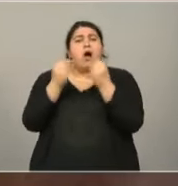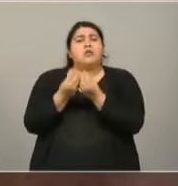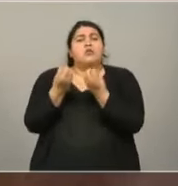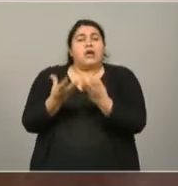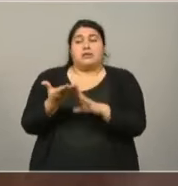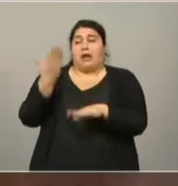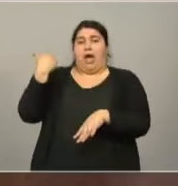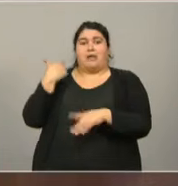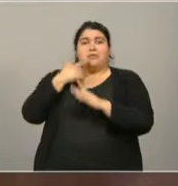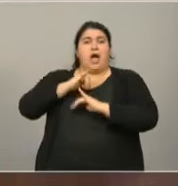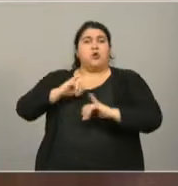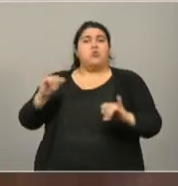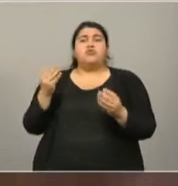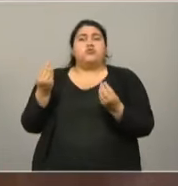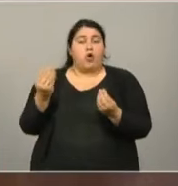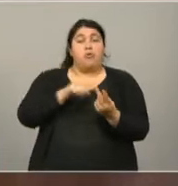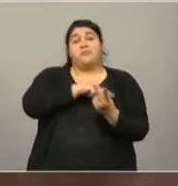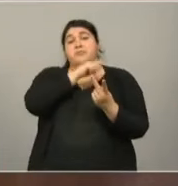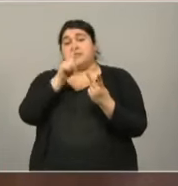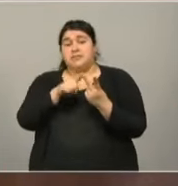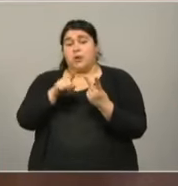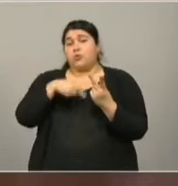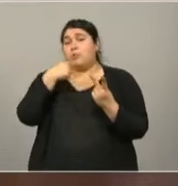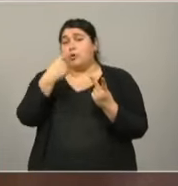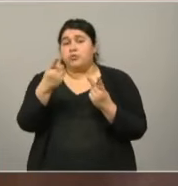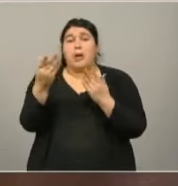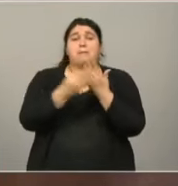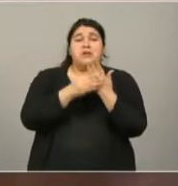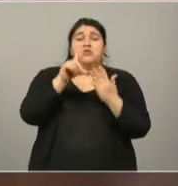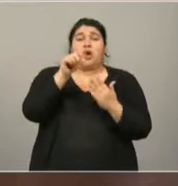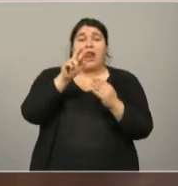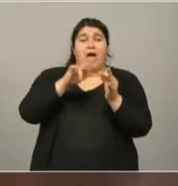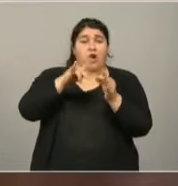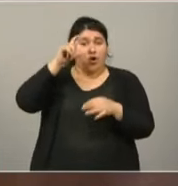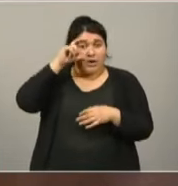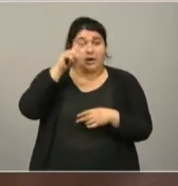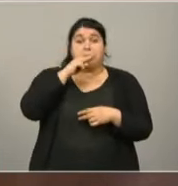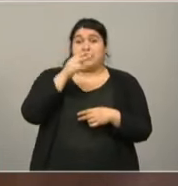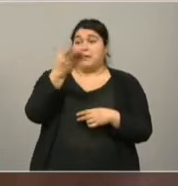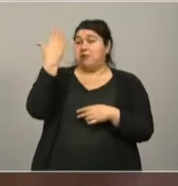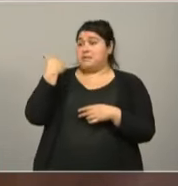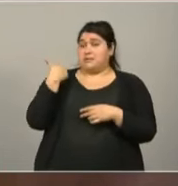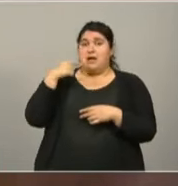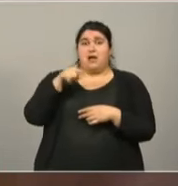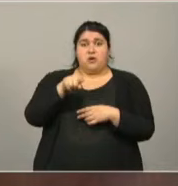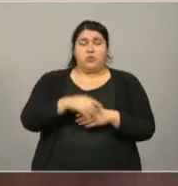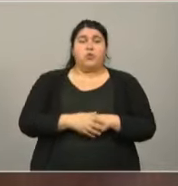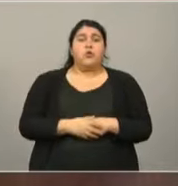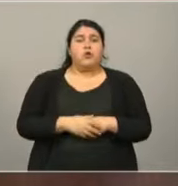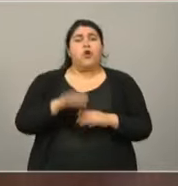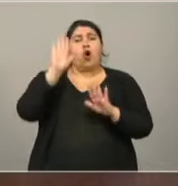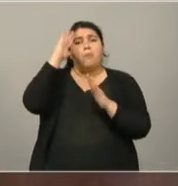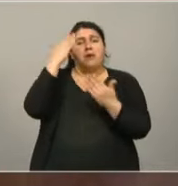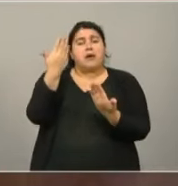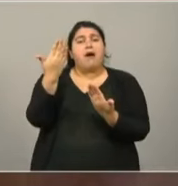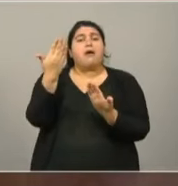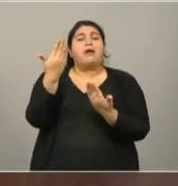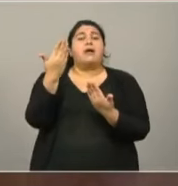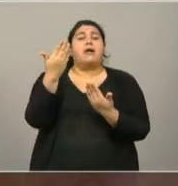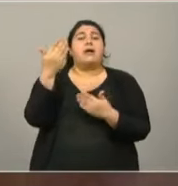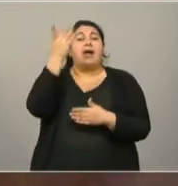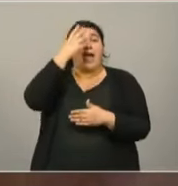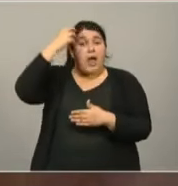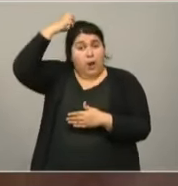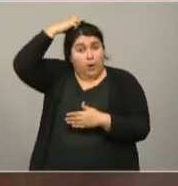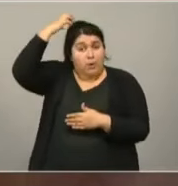anuncio y que todavía no se presentó Y en segundo lugar para el min larroque el viernes de la semana pasada se hizo un homenaje a Eva